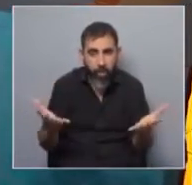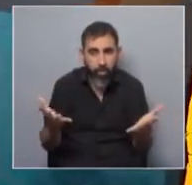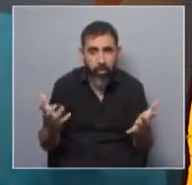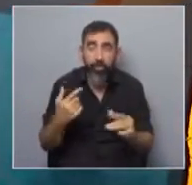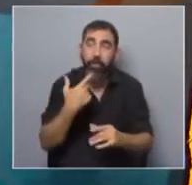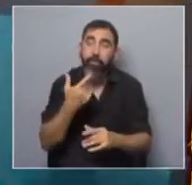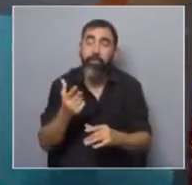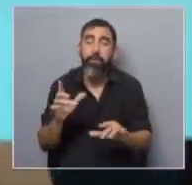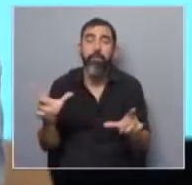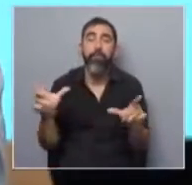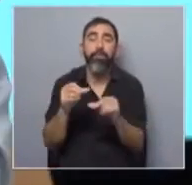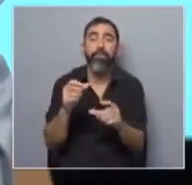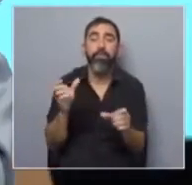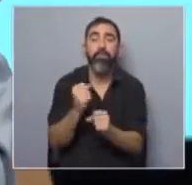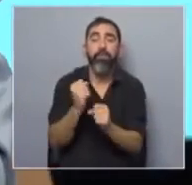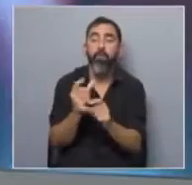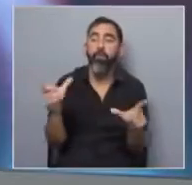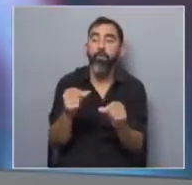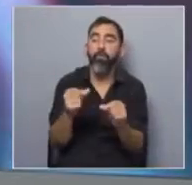diciendo, bueno, acá queda nuestro trabajo?